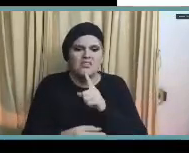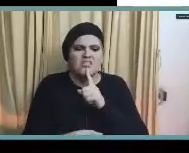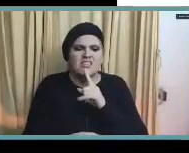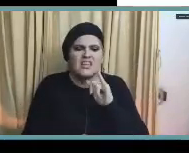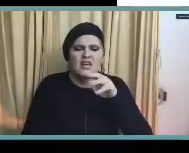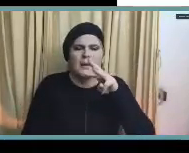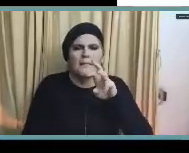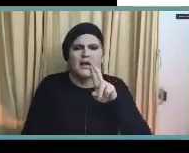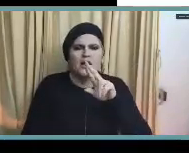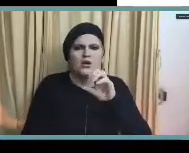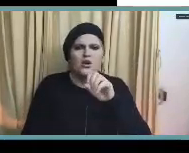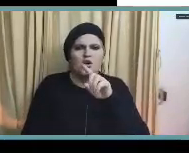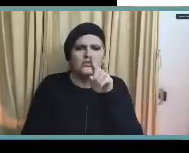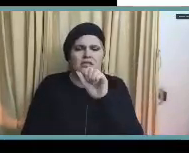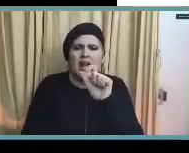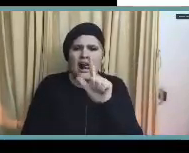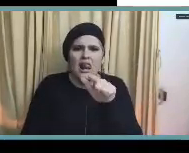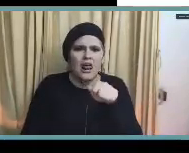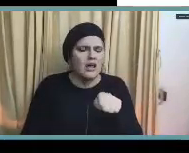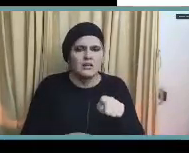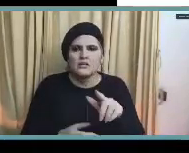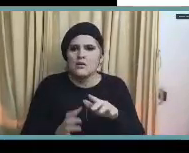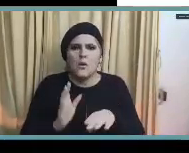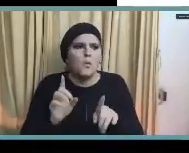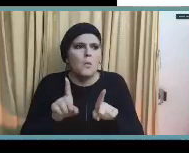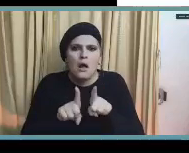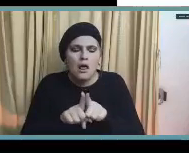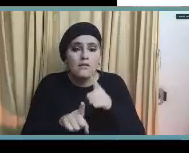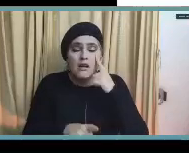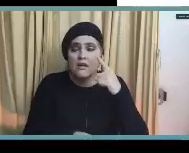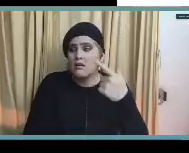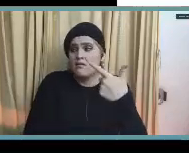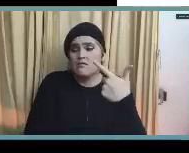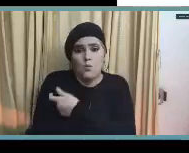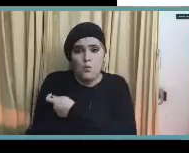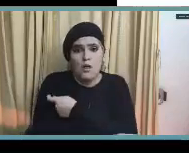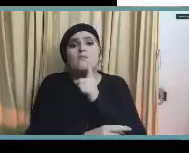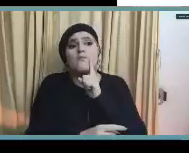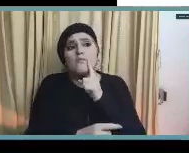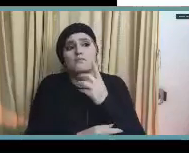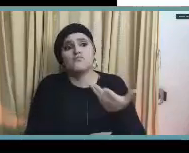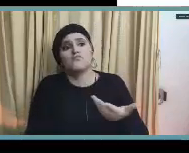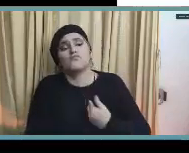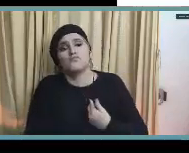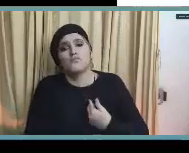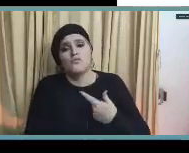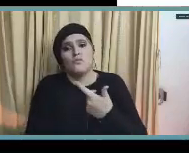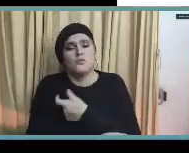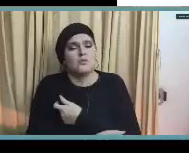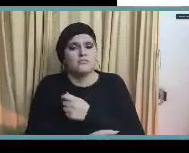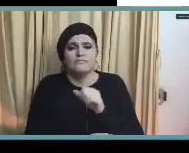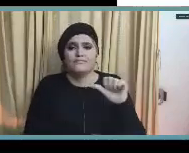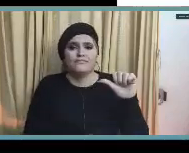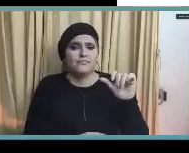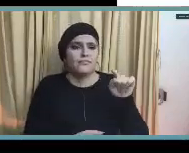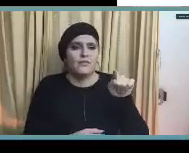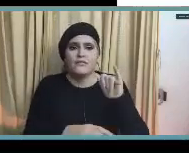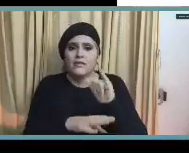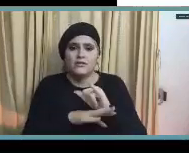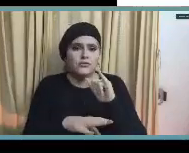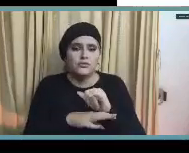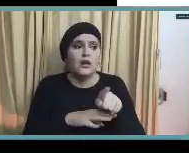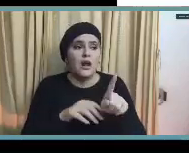Lamentablemente, este mito de que las vacunas provocan autismo, y que inclusive algunos políticos lo han dicho en algunos matinales, que es realmente